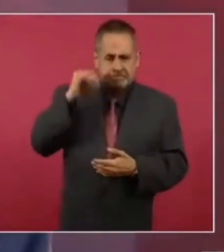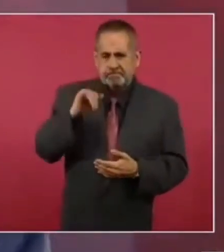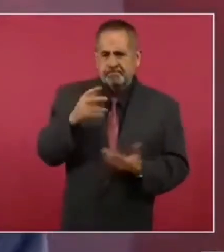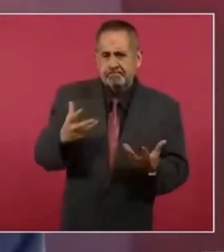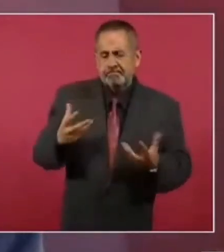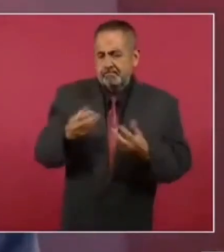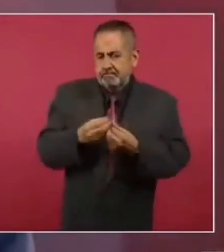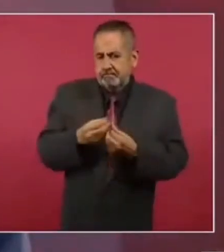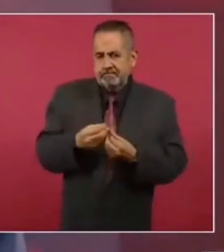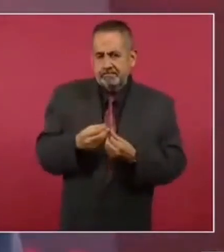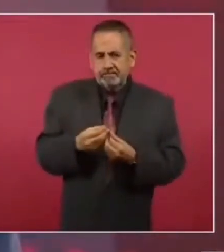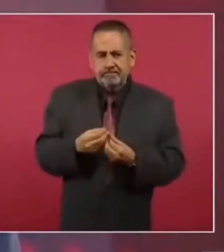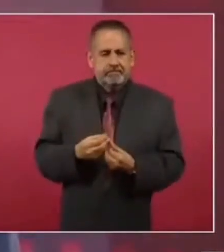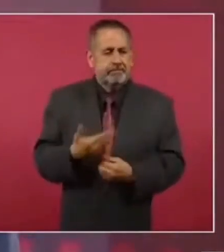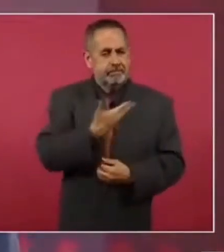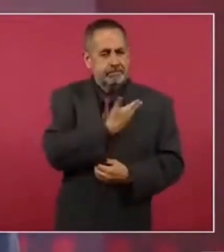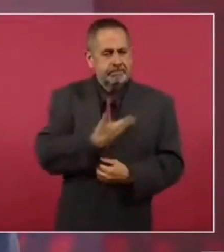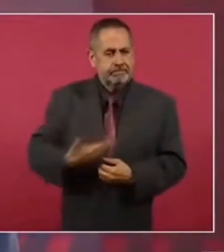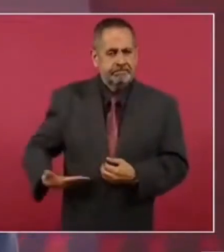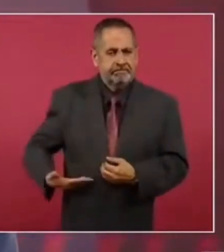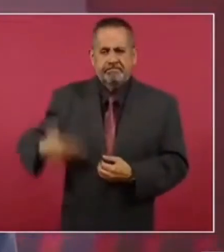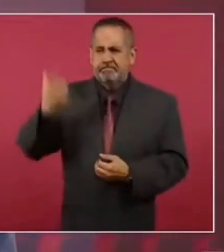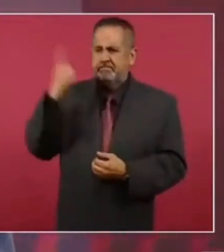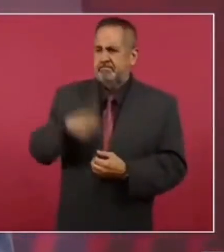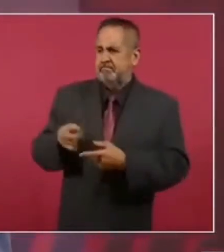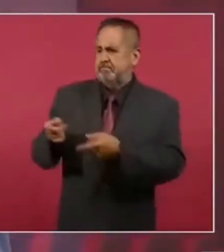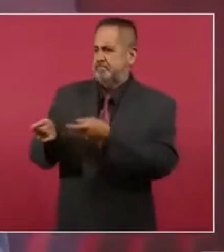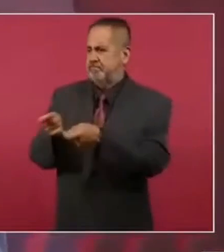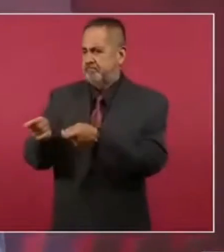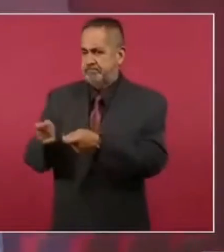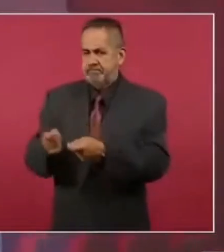el poder de los poderes.